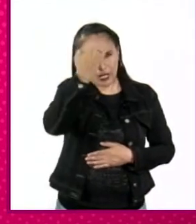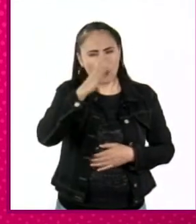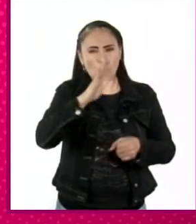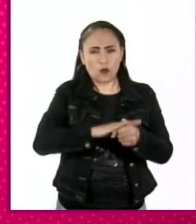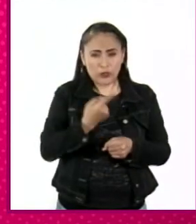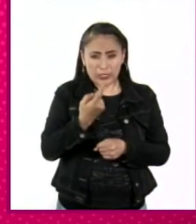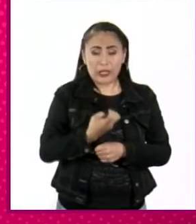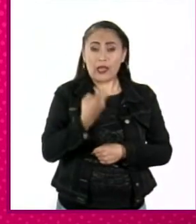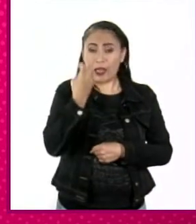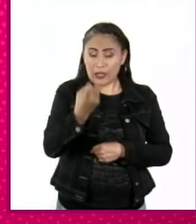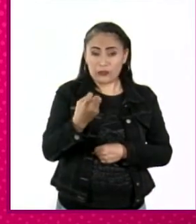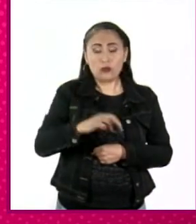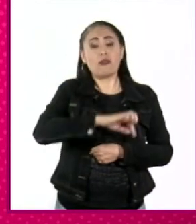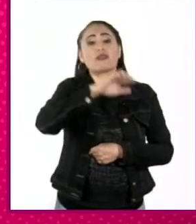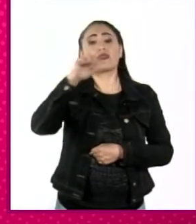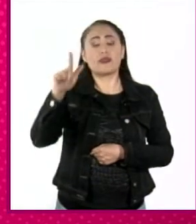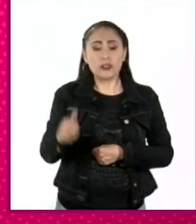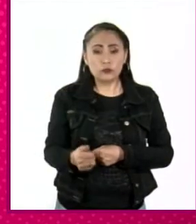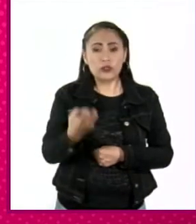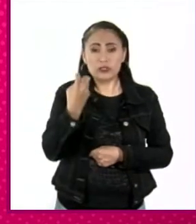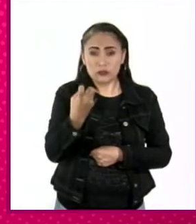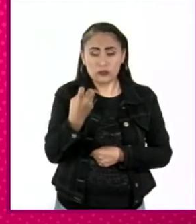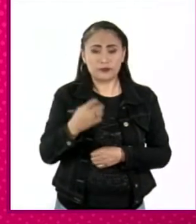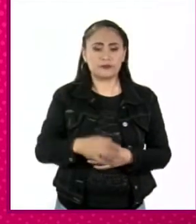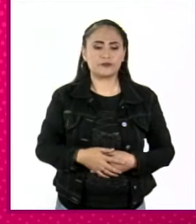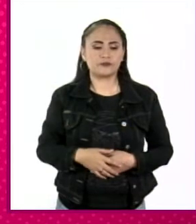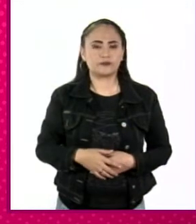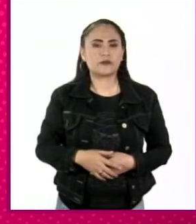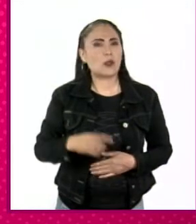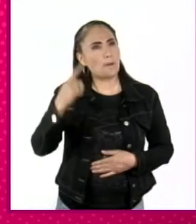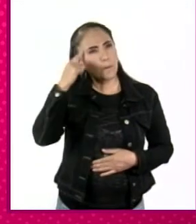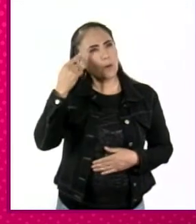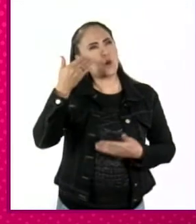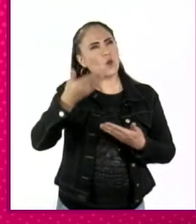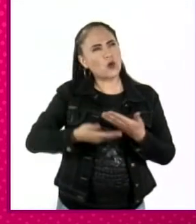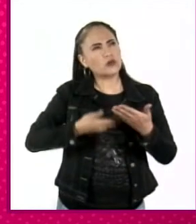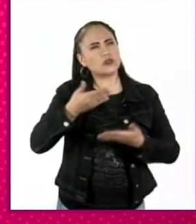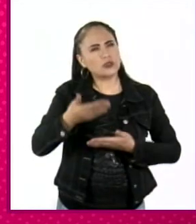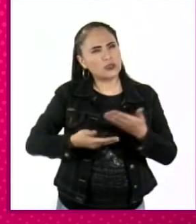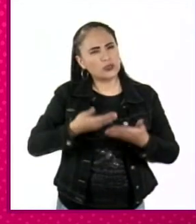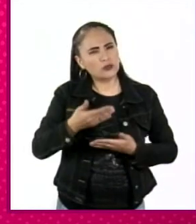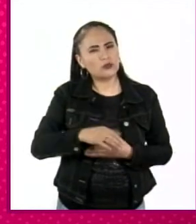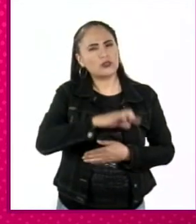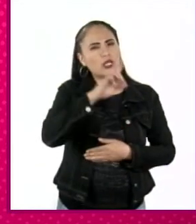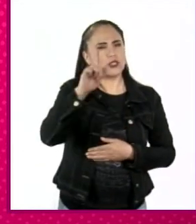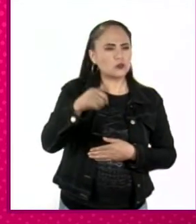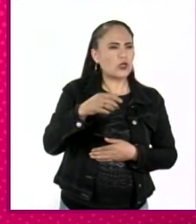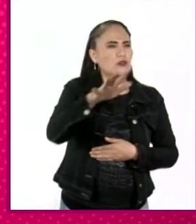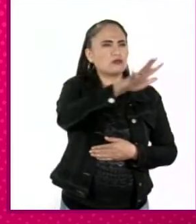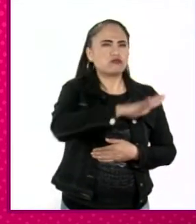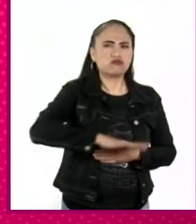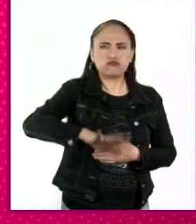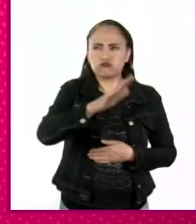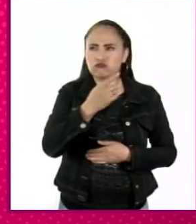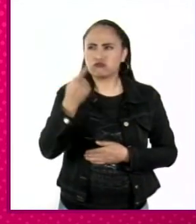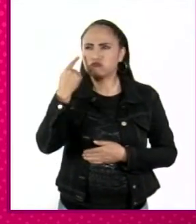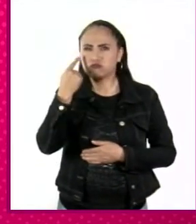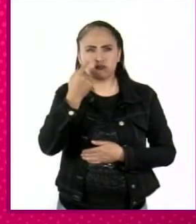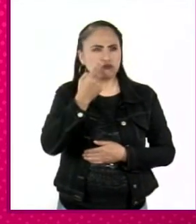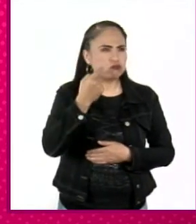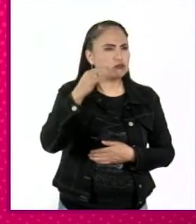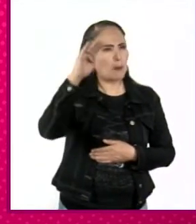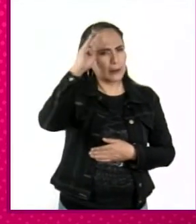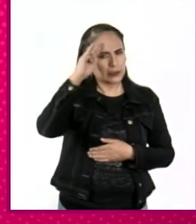de eso como yo voy a trasladar ese proceso metodológico al análisis de lo demás. Es importante